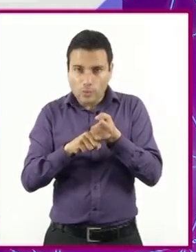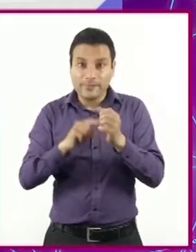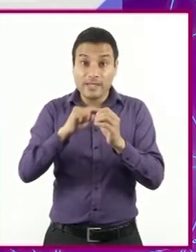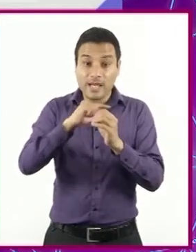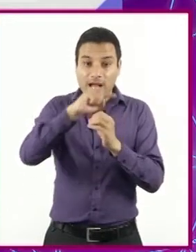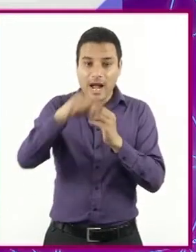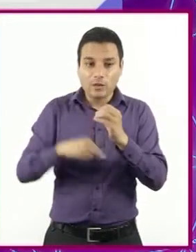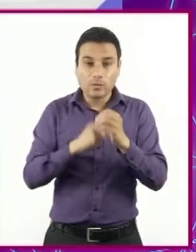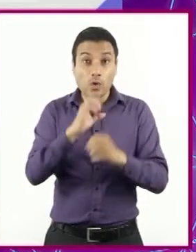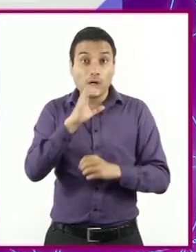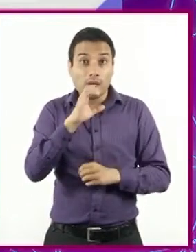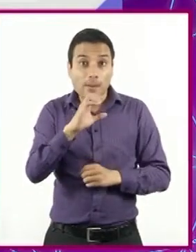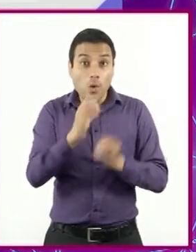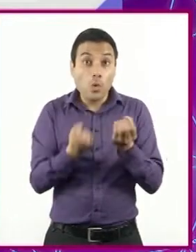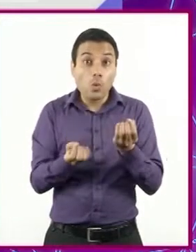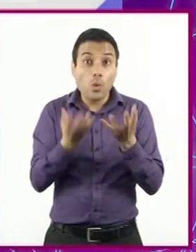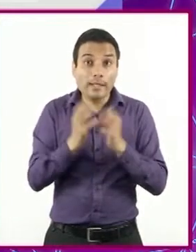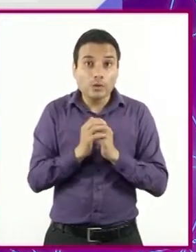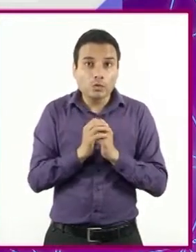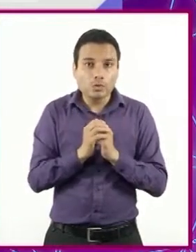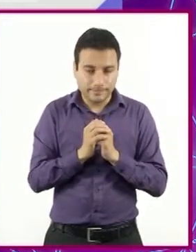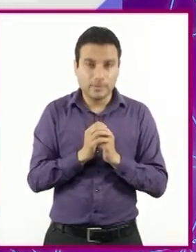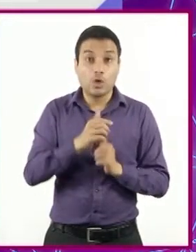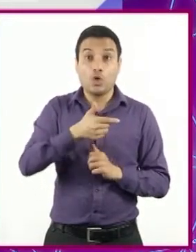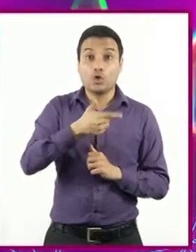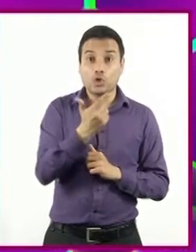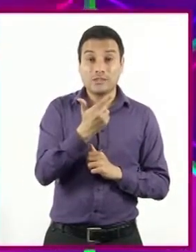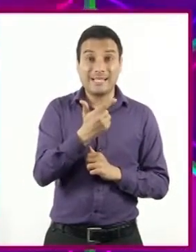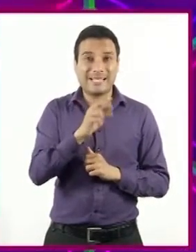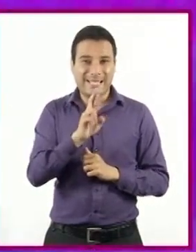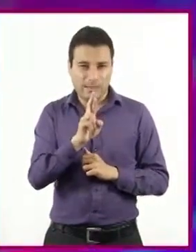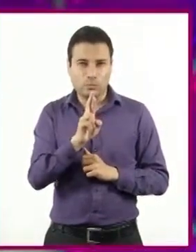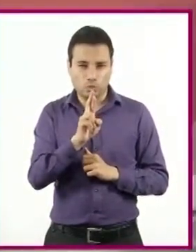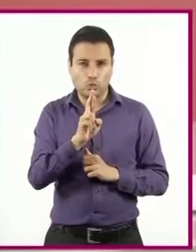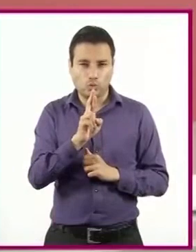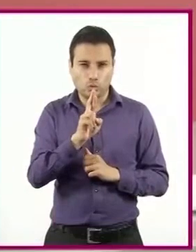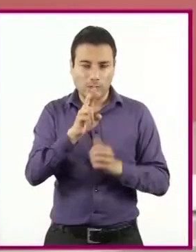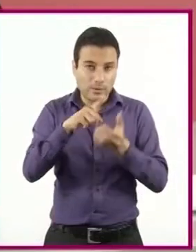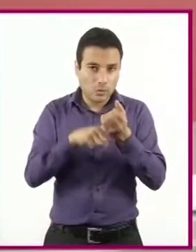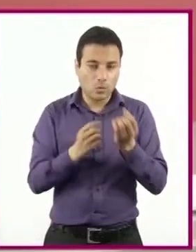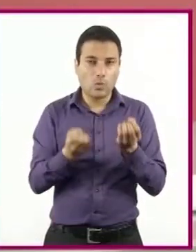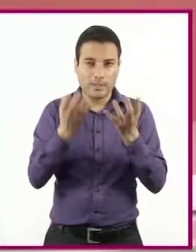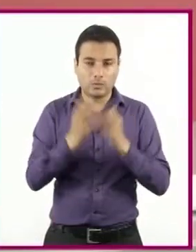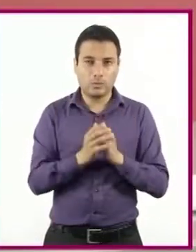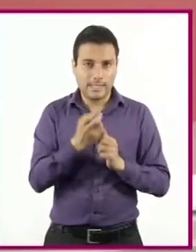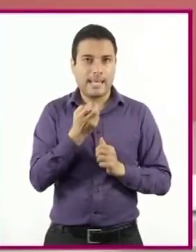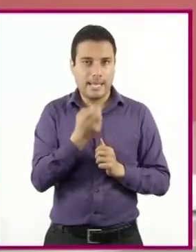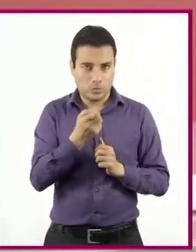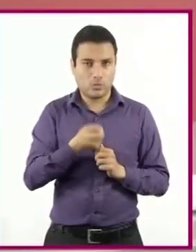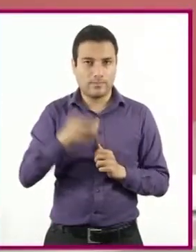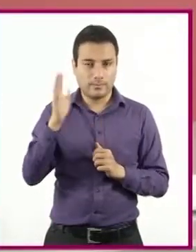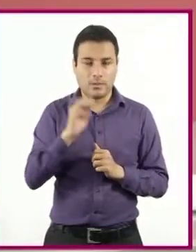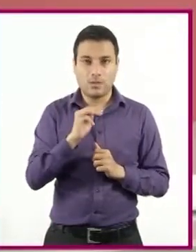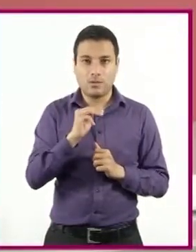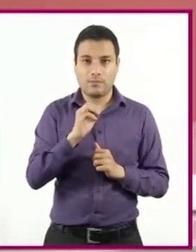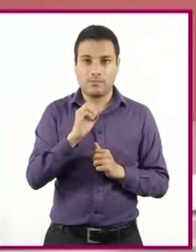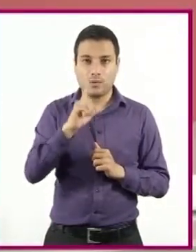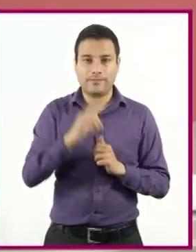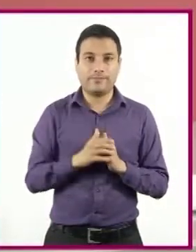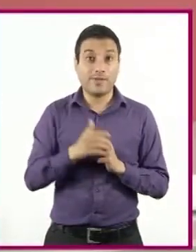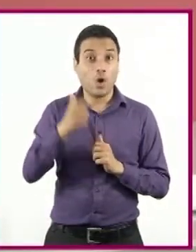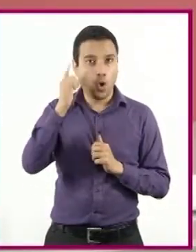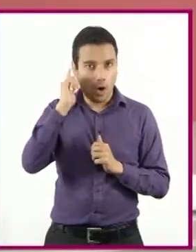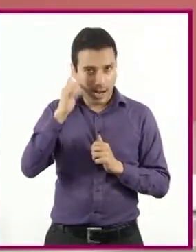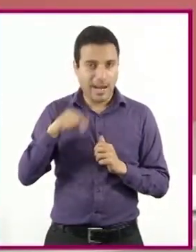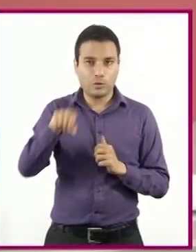de carbono que hay exactamente en 12 gramos de carbono 12 puro. Alumnas y alumnos, esperamos que hayan